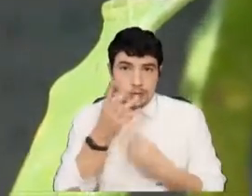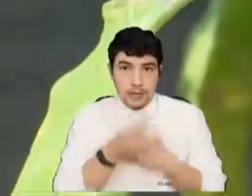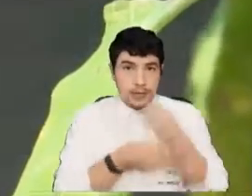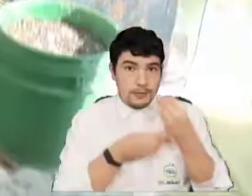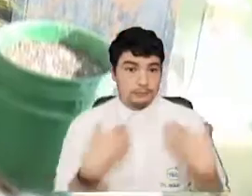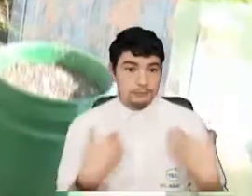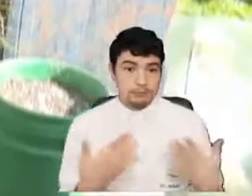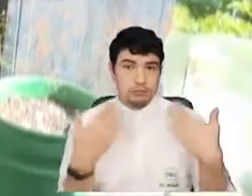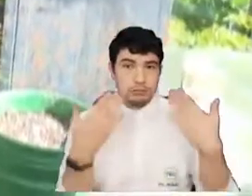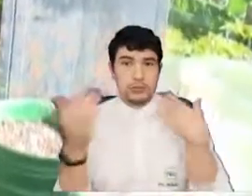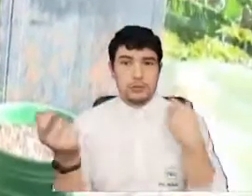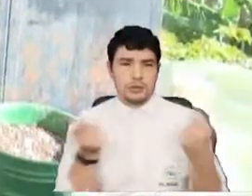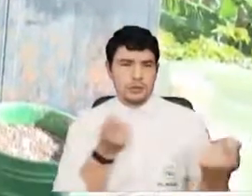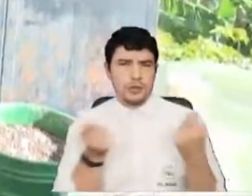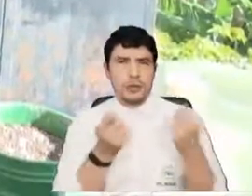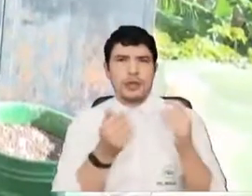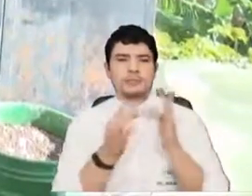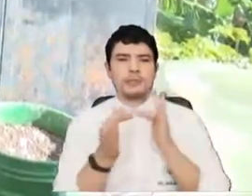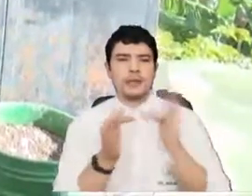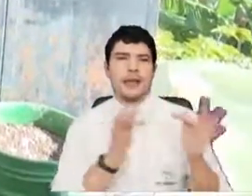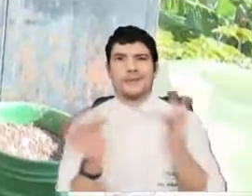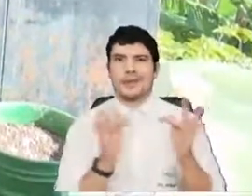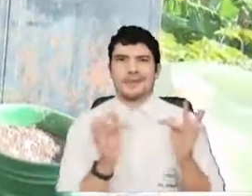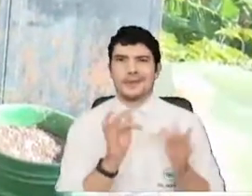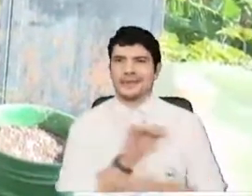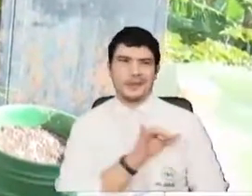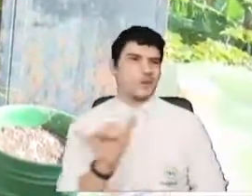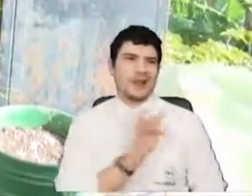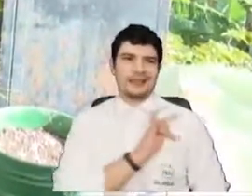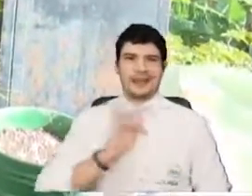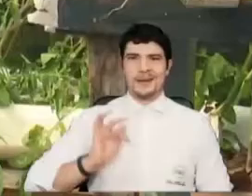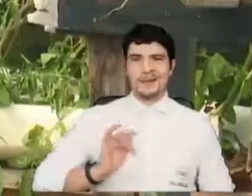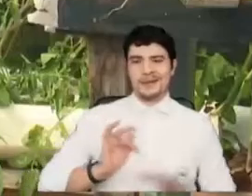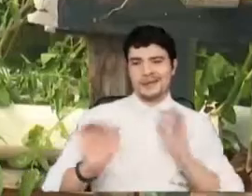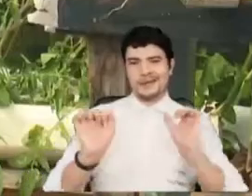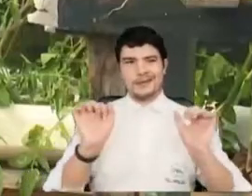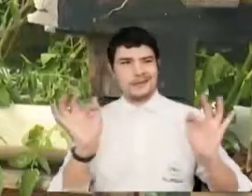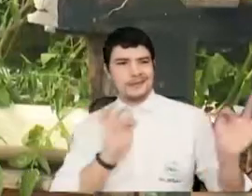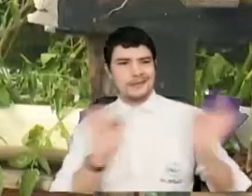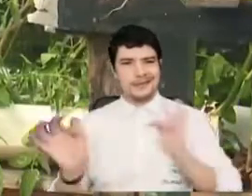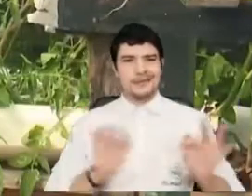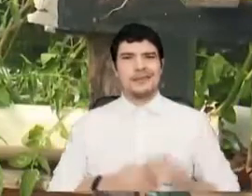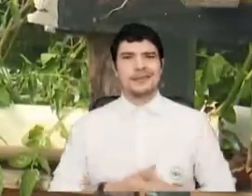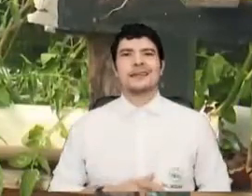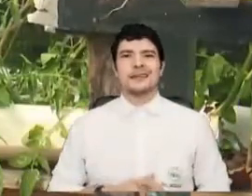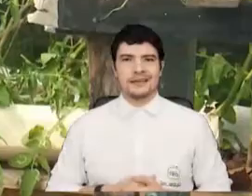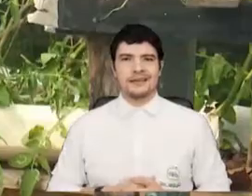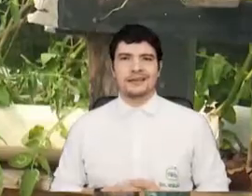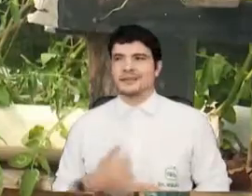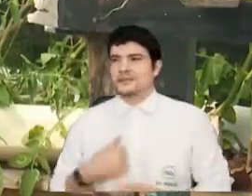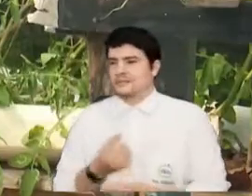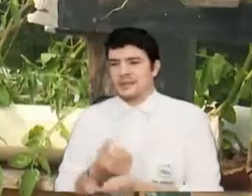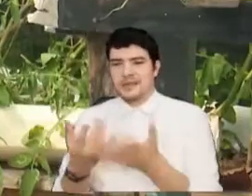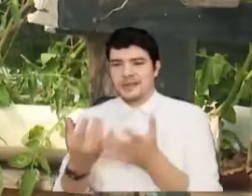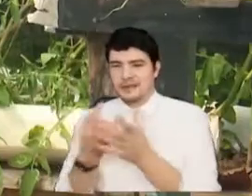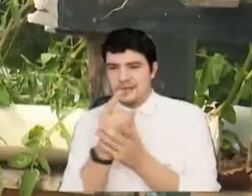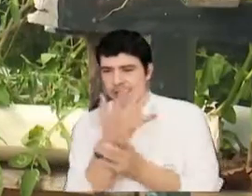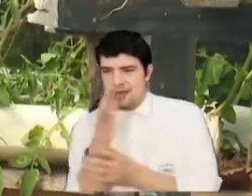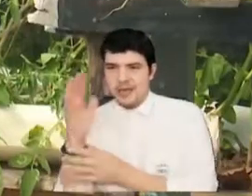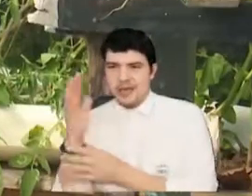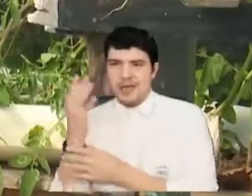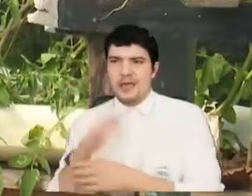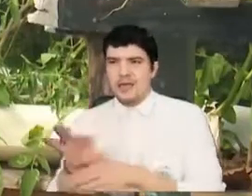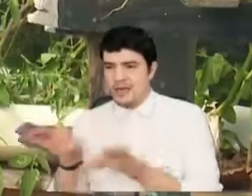terapia de dispersión en medio de la emergencia sanitaria. Tengo como 16 variedades de hortalizas, pues mencionamos algunas como el